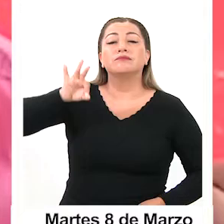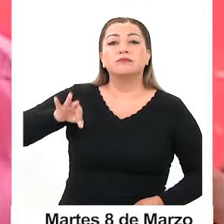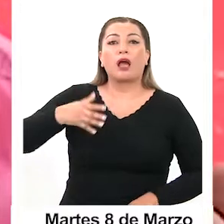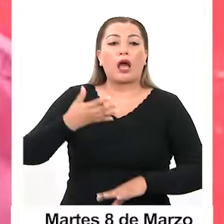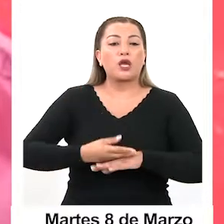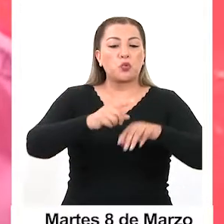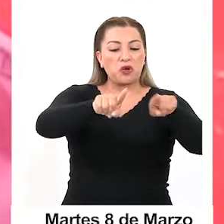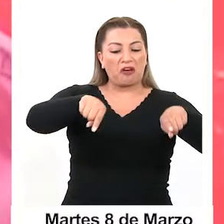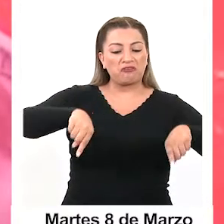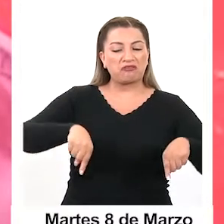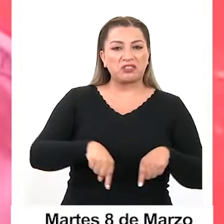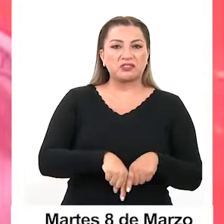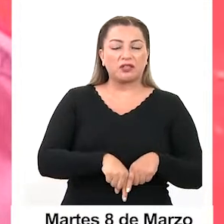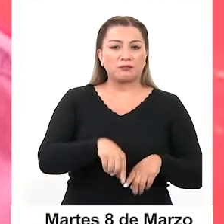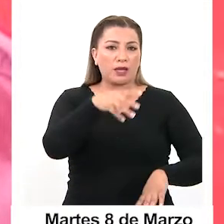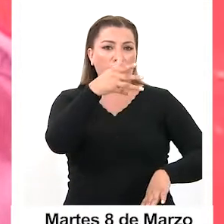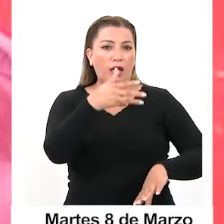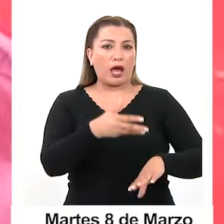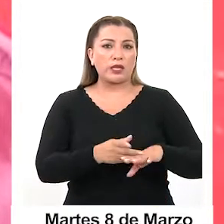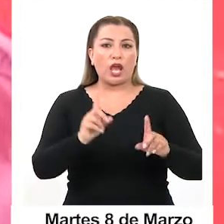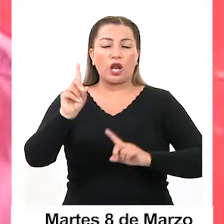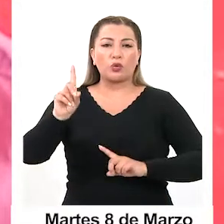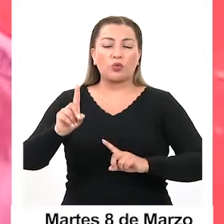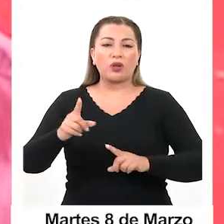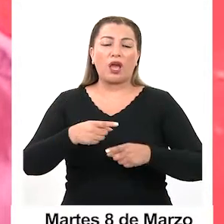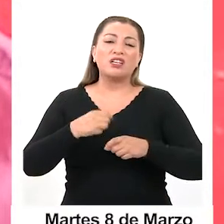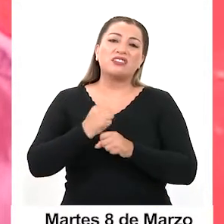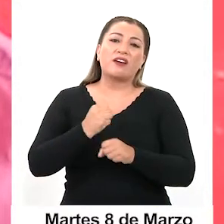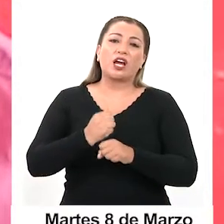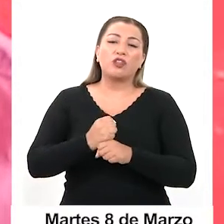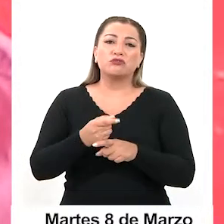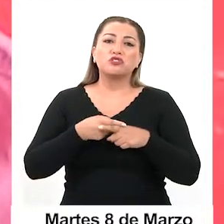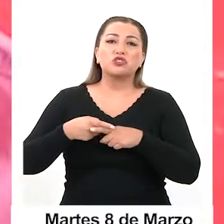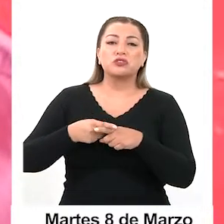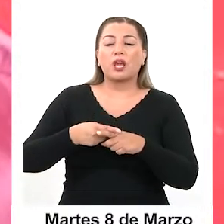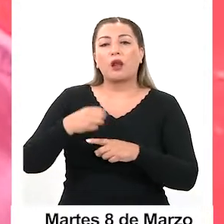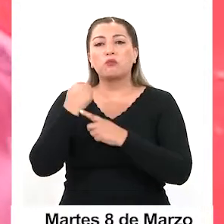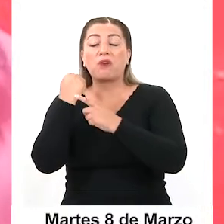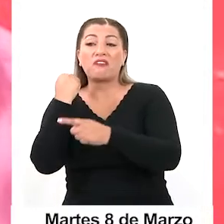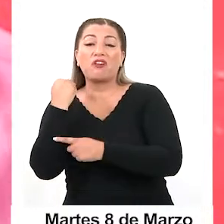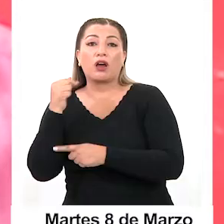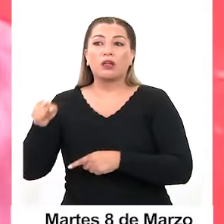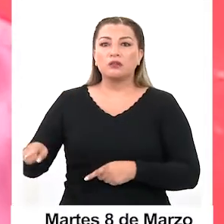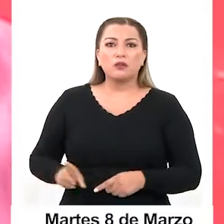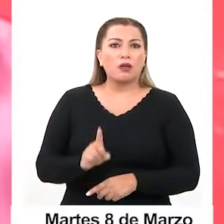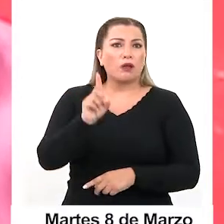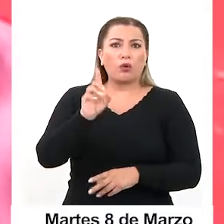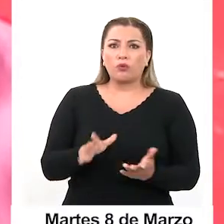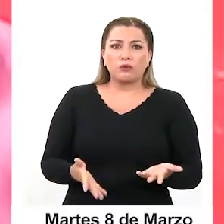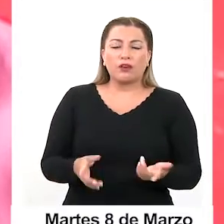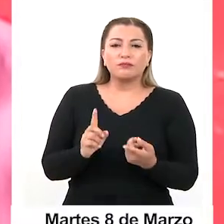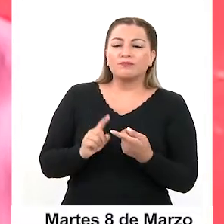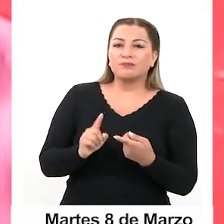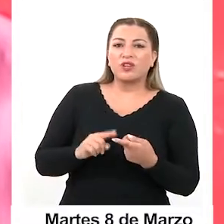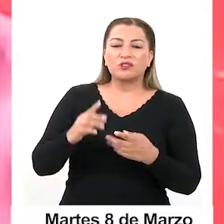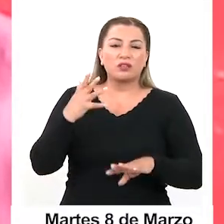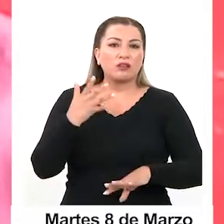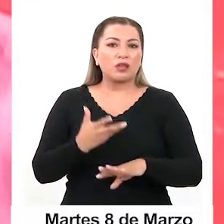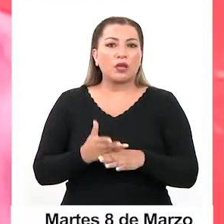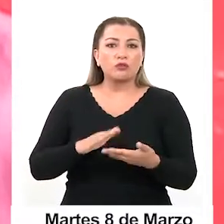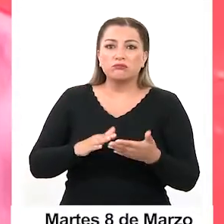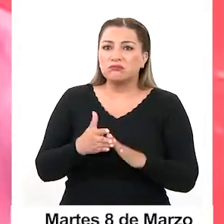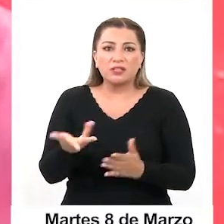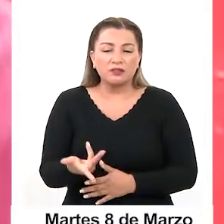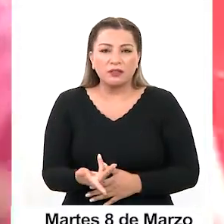una oficina, ¿cierto?, pone a un par de asistentes sociales o un abogado o algo así, y esa es la única relación que mantiene, digamos, con su